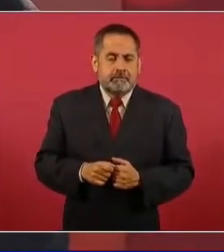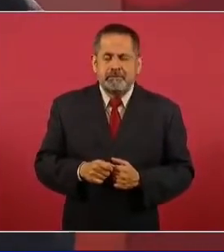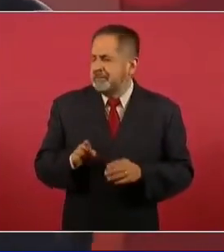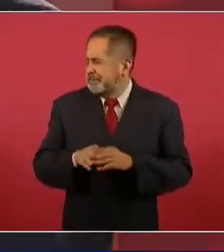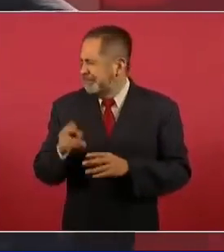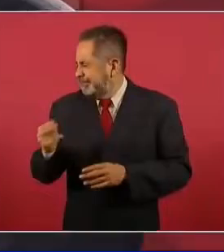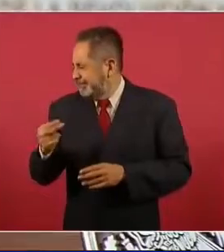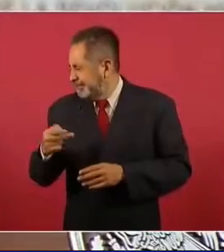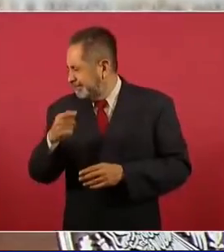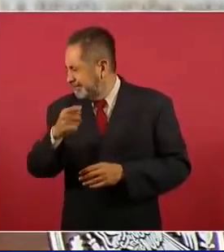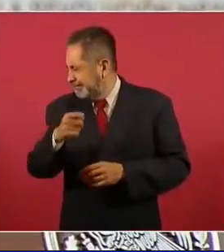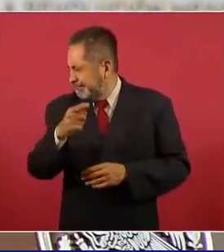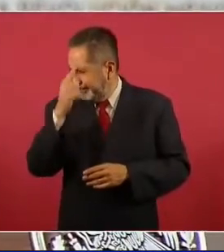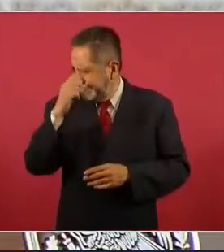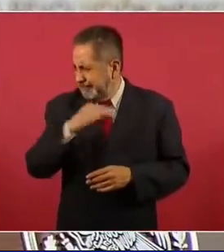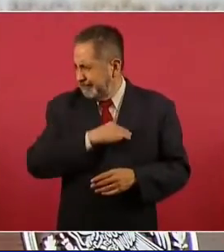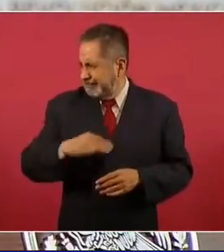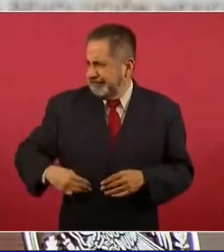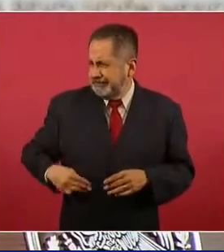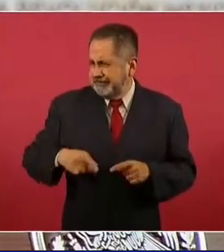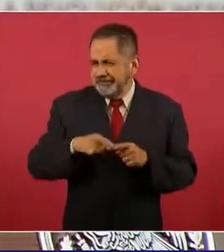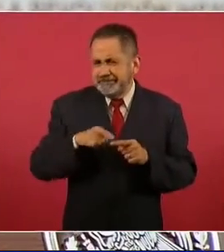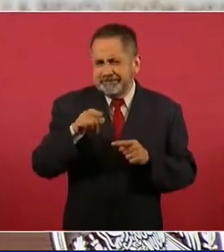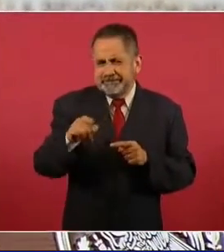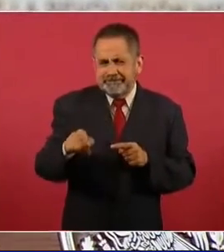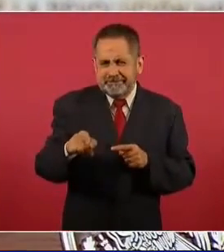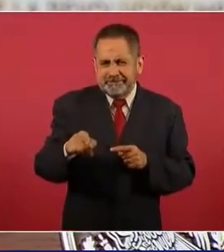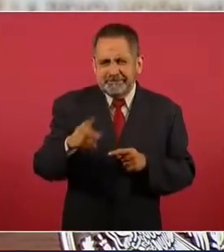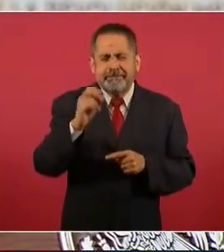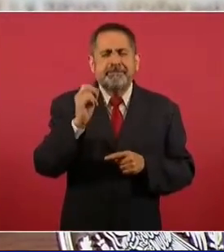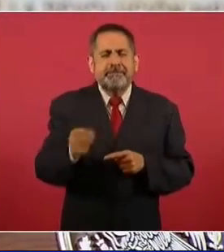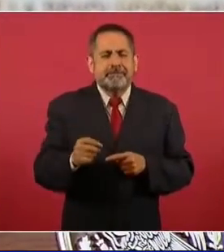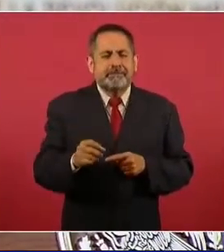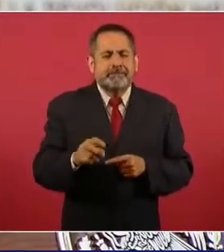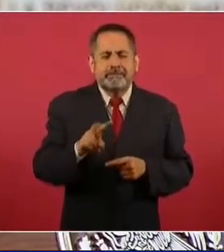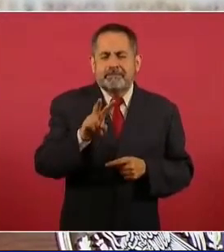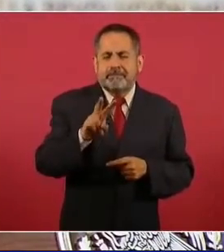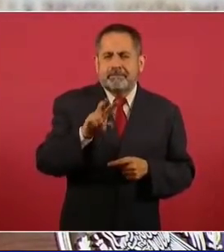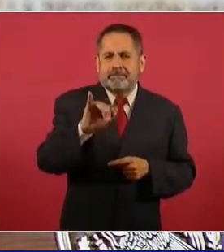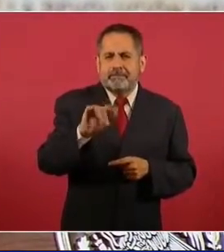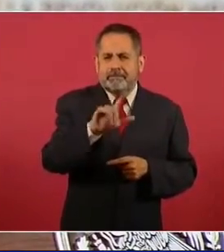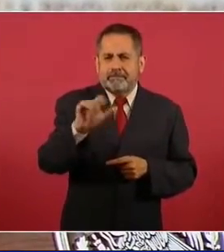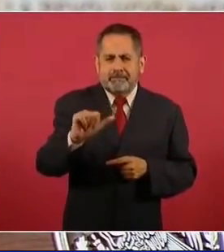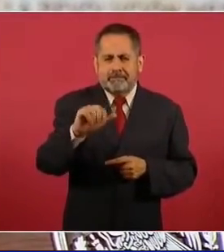¿cómo se llama el municipio que está? Ah, Villa Ahumada.